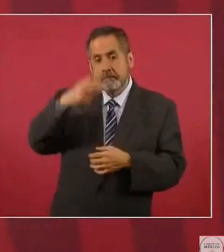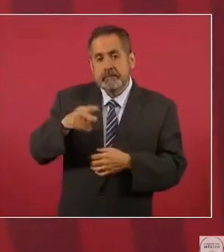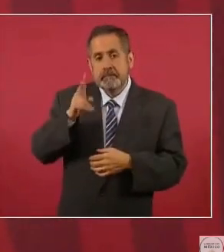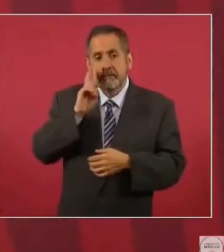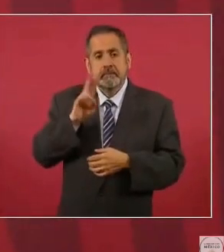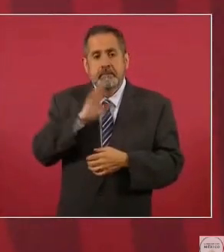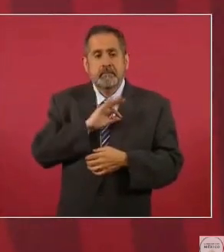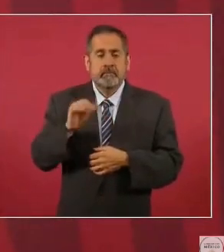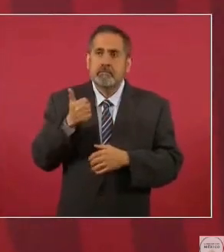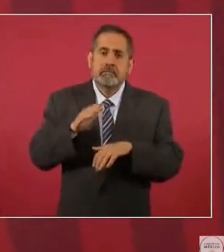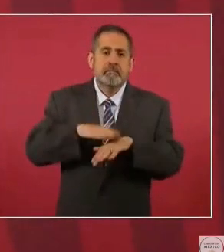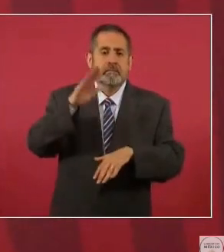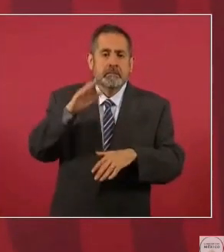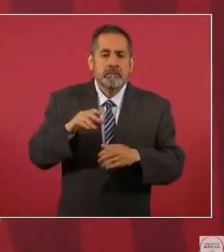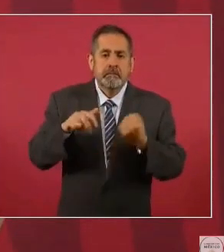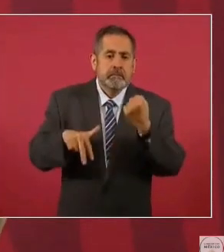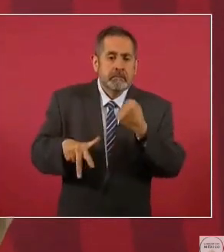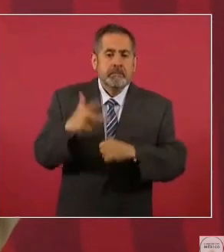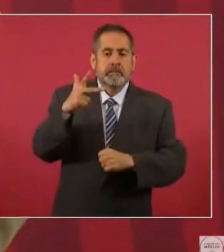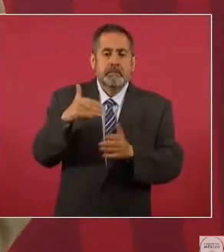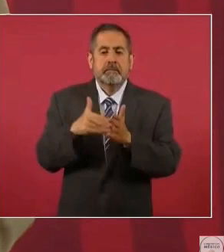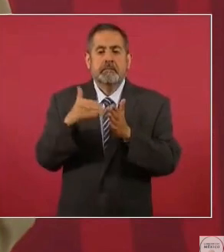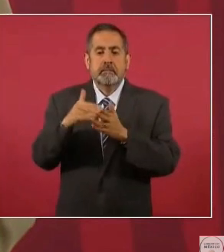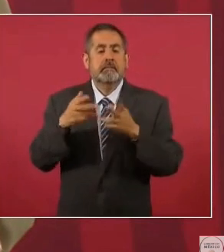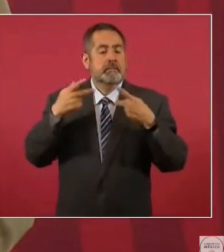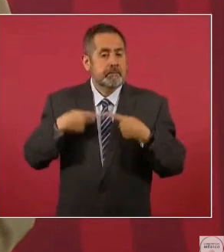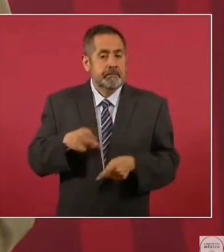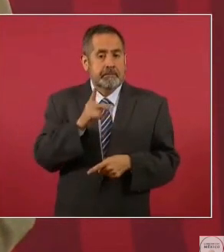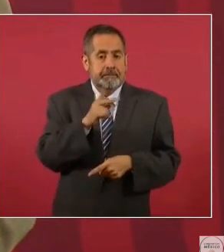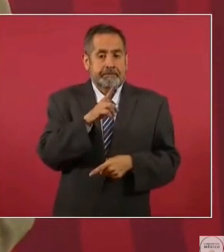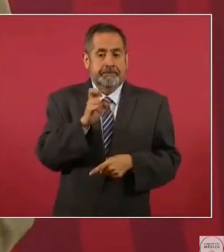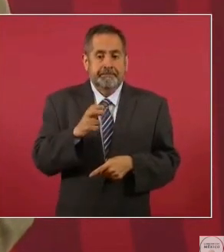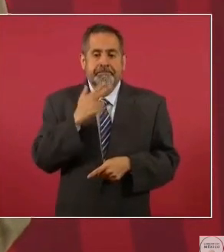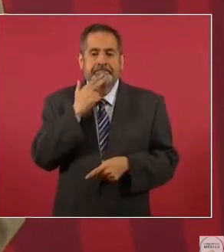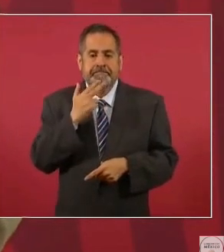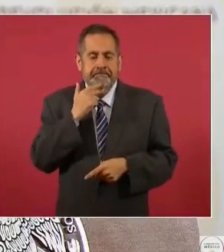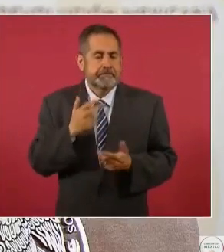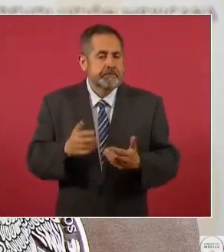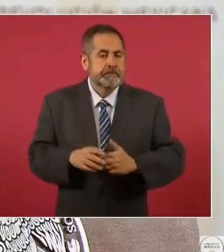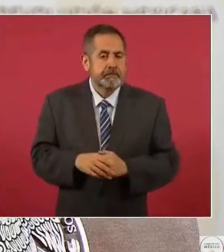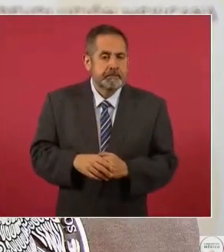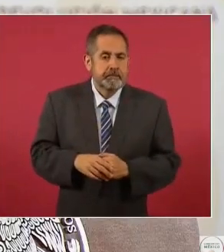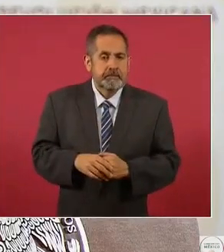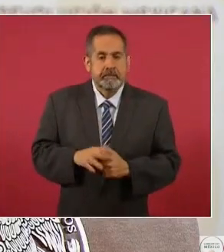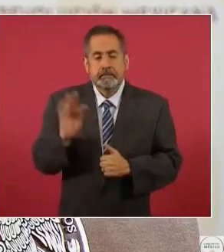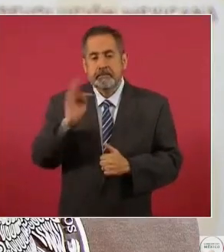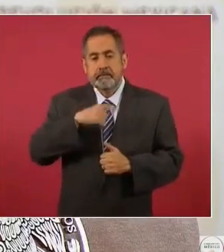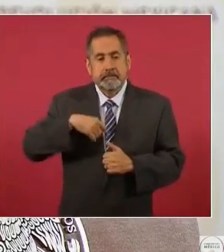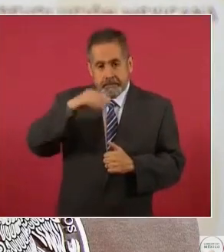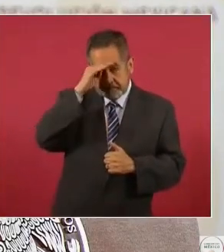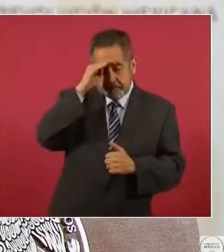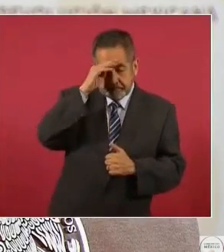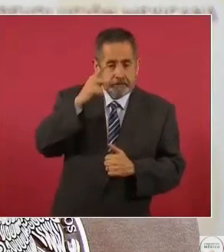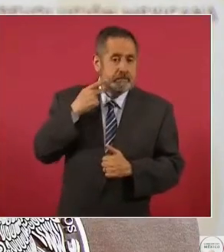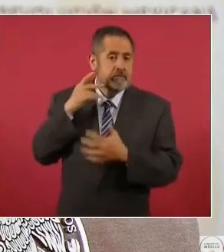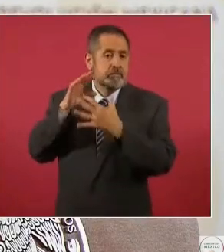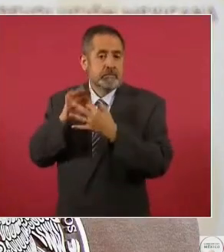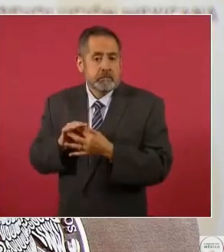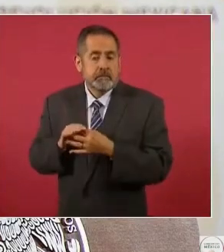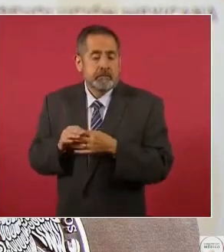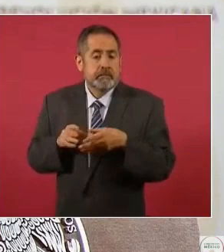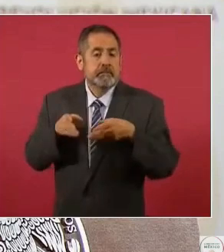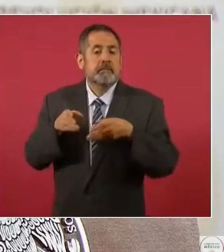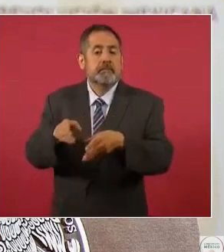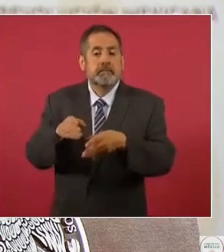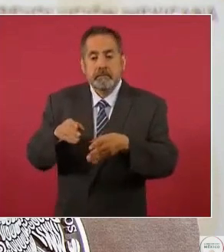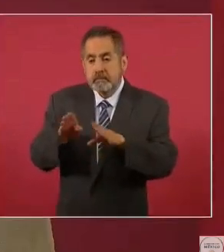vez otros 13 millones de personas con prediabetes. El problema es que si pensamos que las políticas públicas tienen que ir